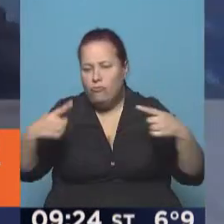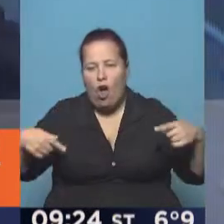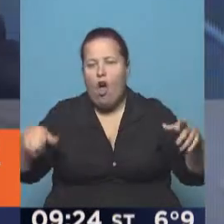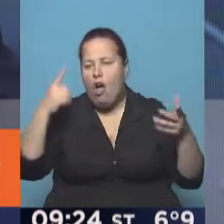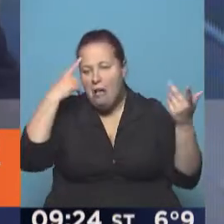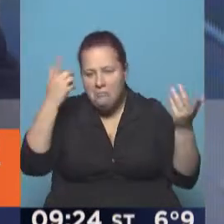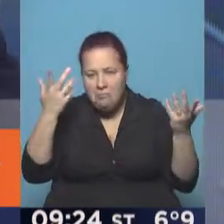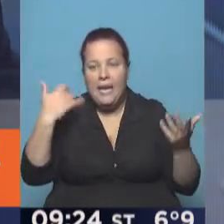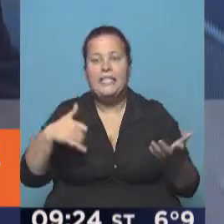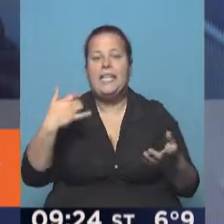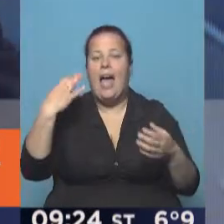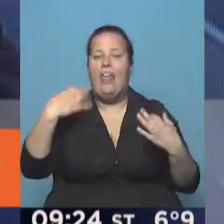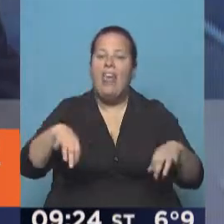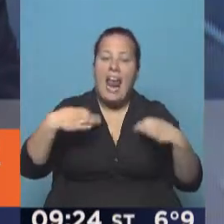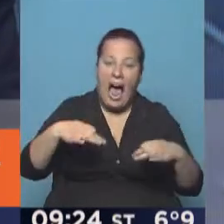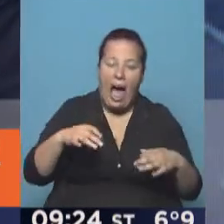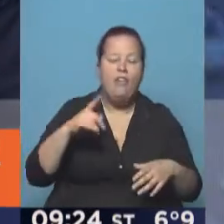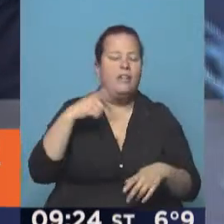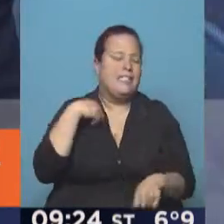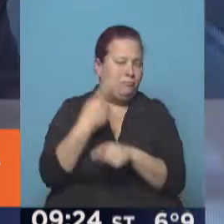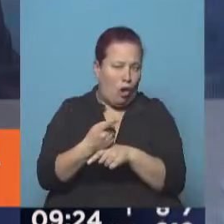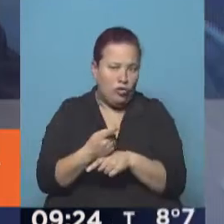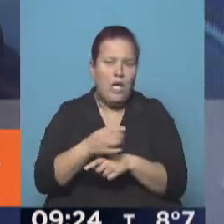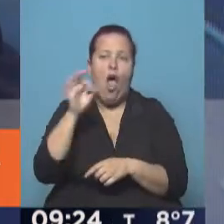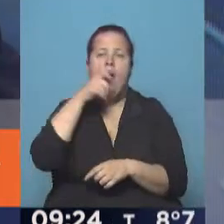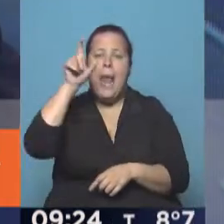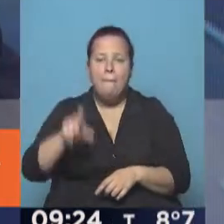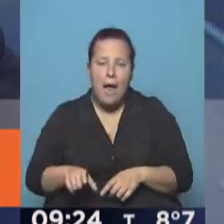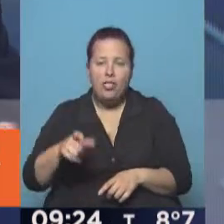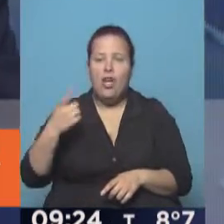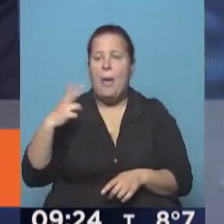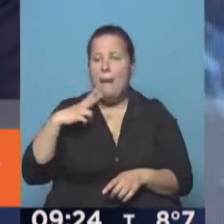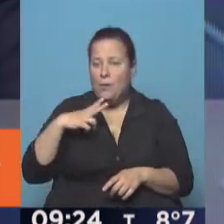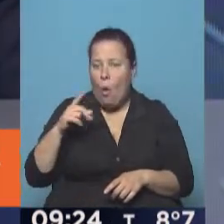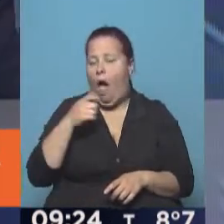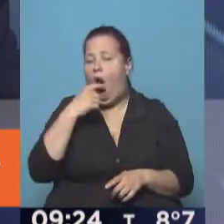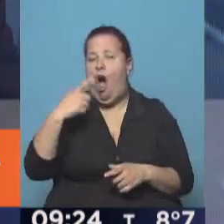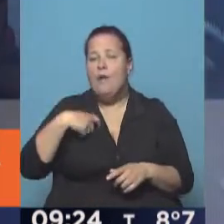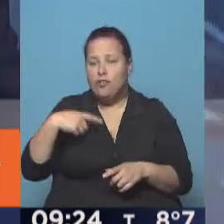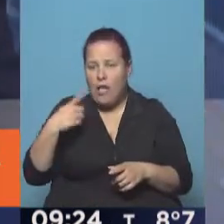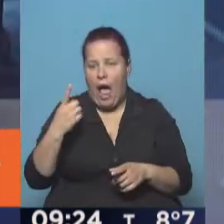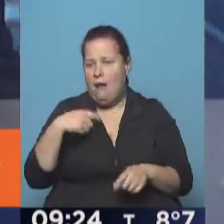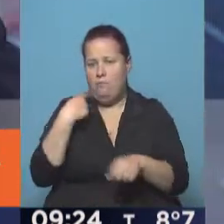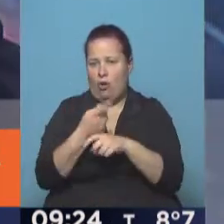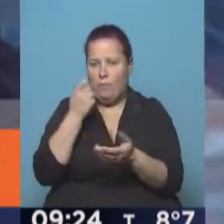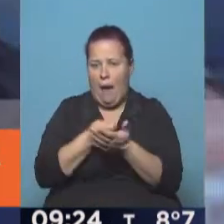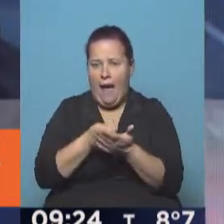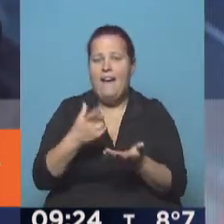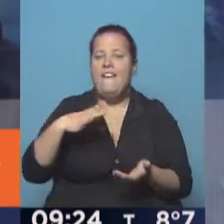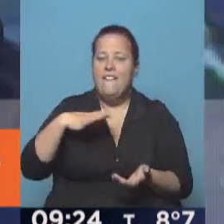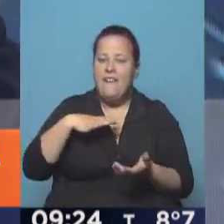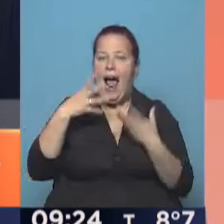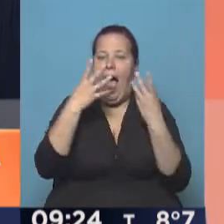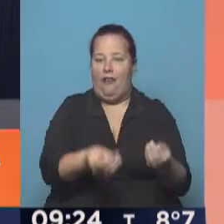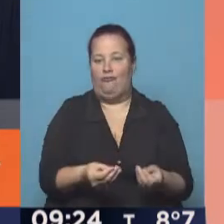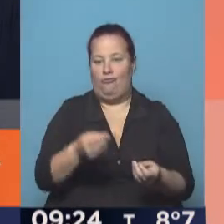se les pueda ocurrir que realmente sería imposible que para una persona en forma individual o aún para una obra social pueda cubrirlo si no tiene el